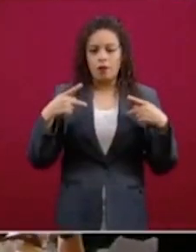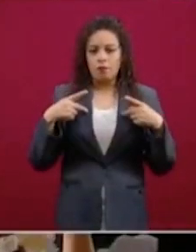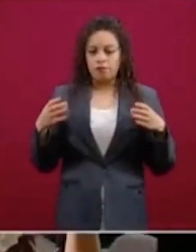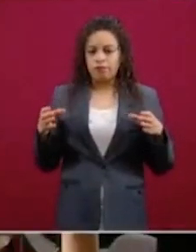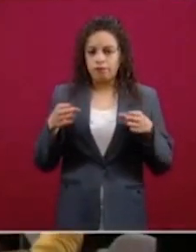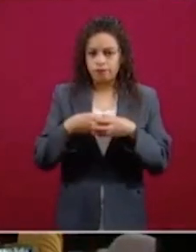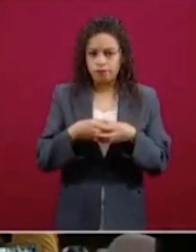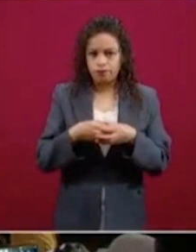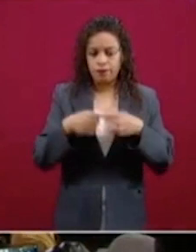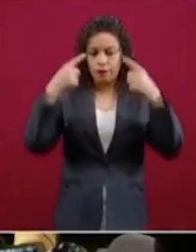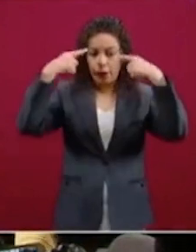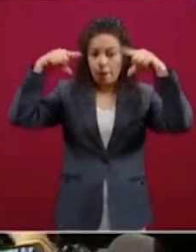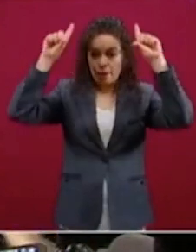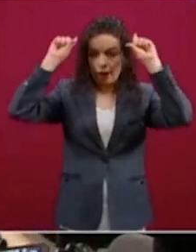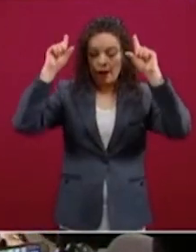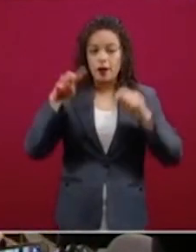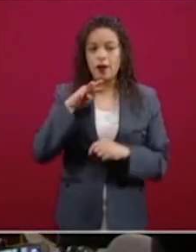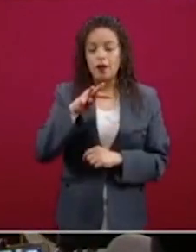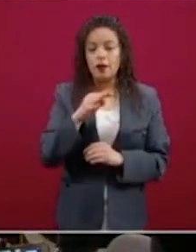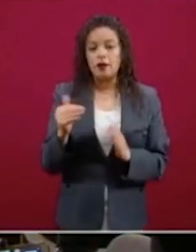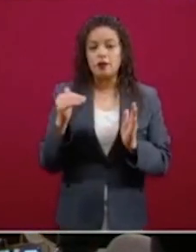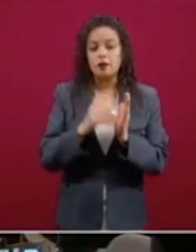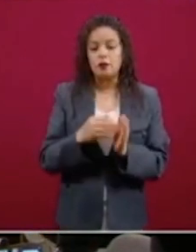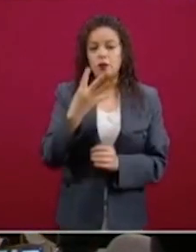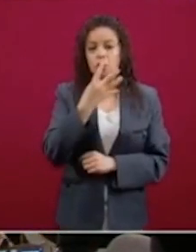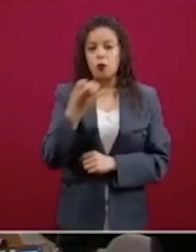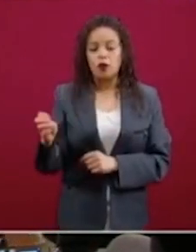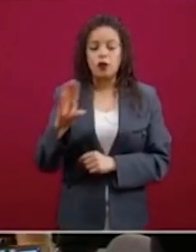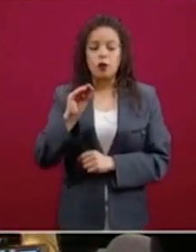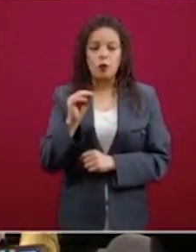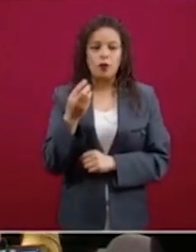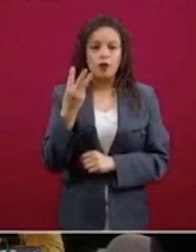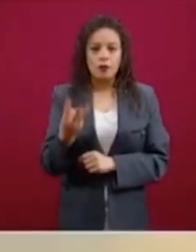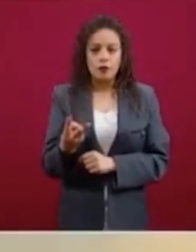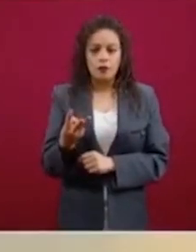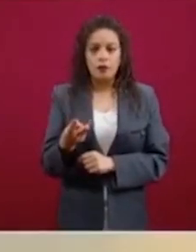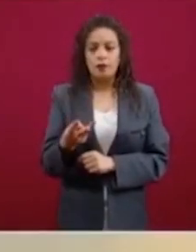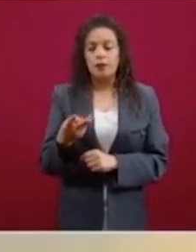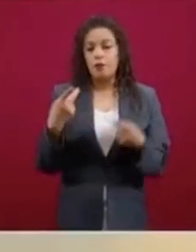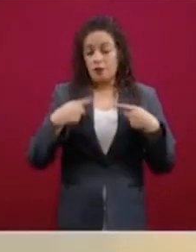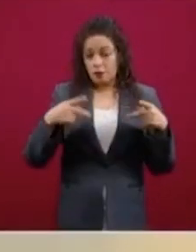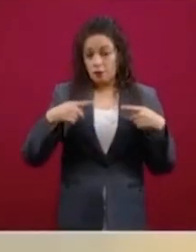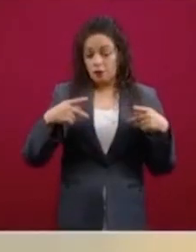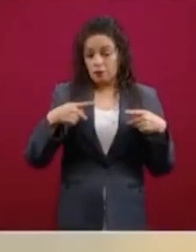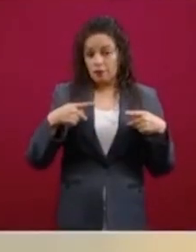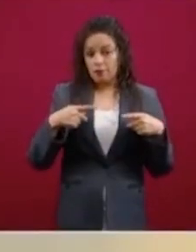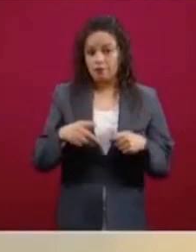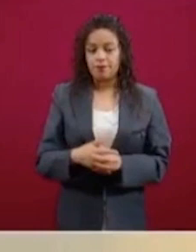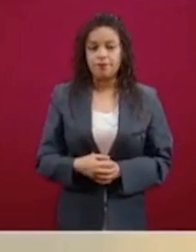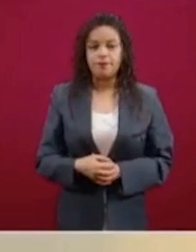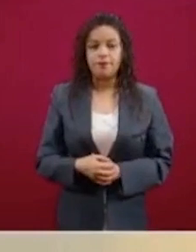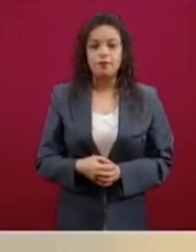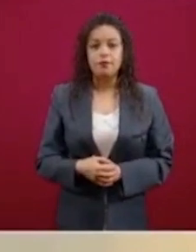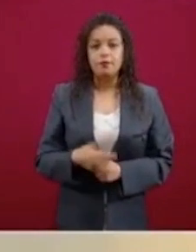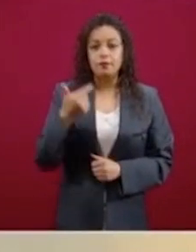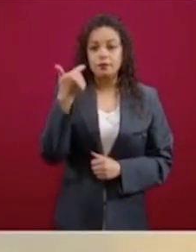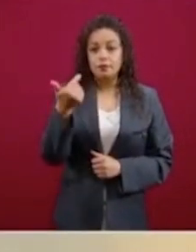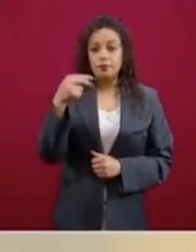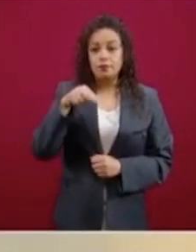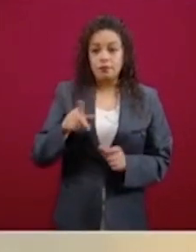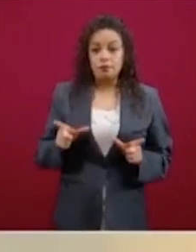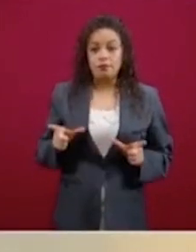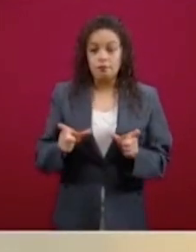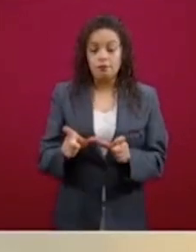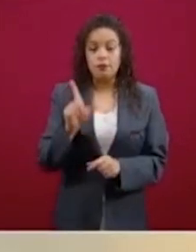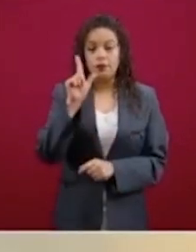secretaría de marina- 19 mil 493 hombres de la guardia nacional 70 mil